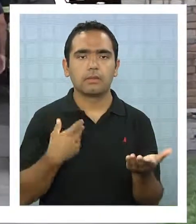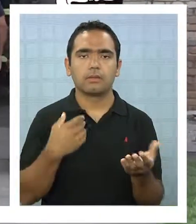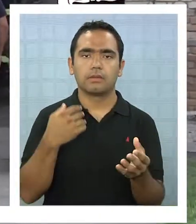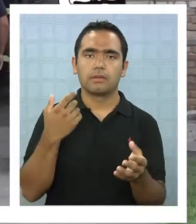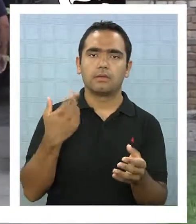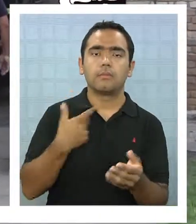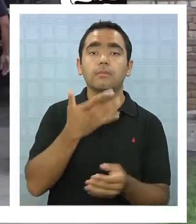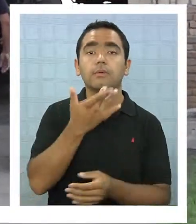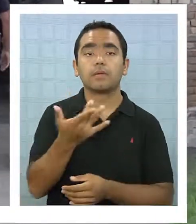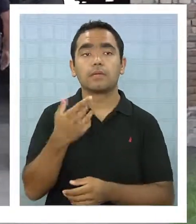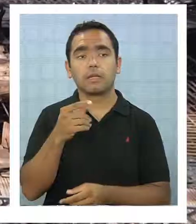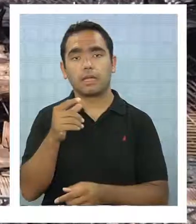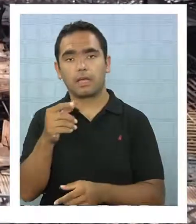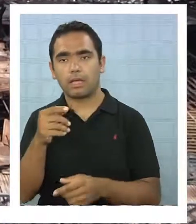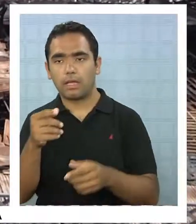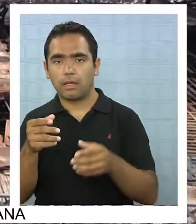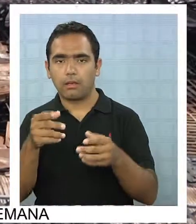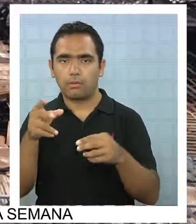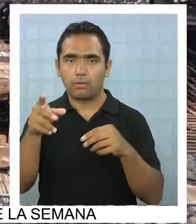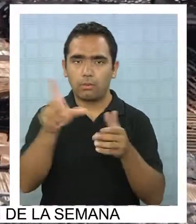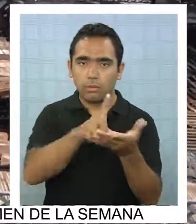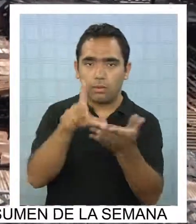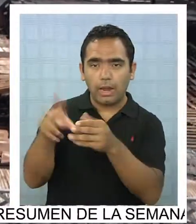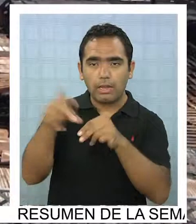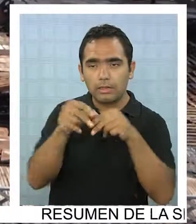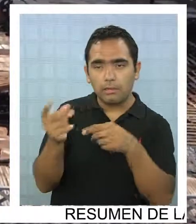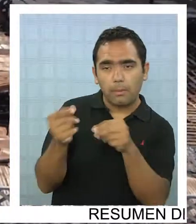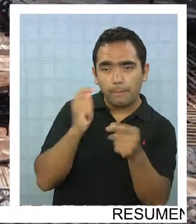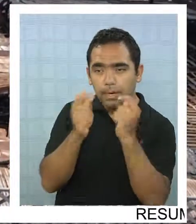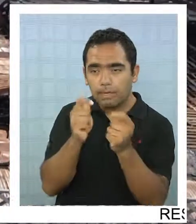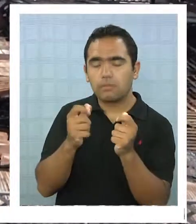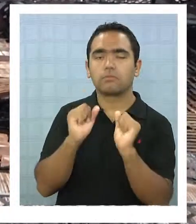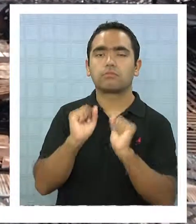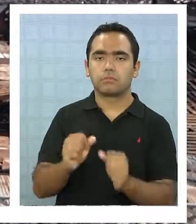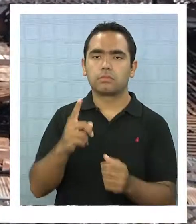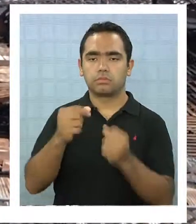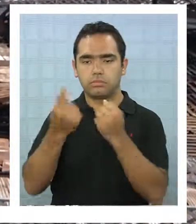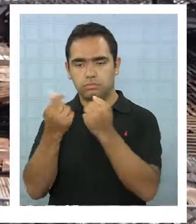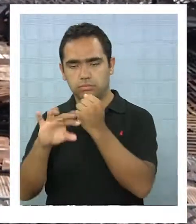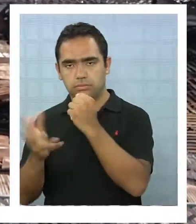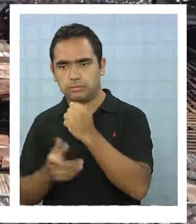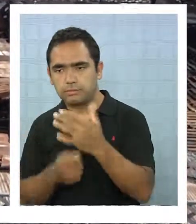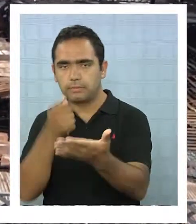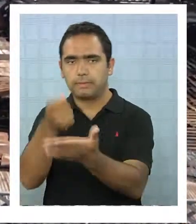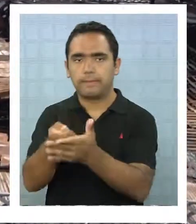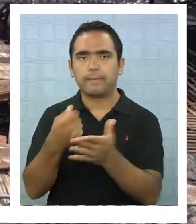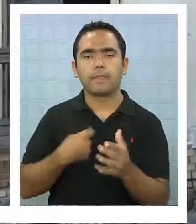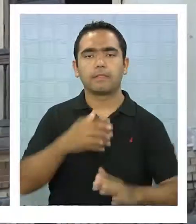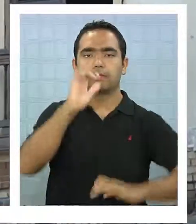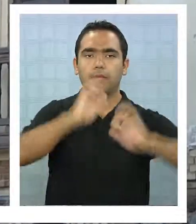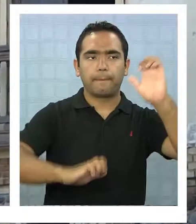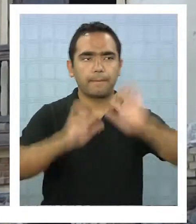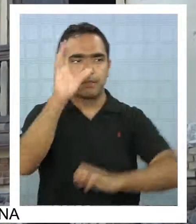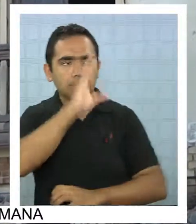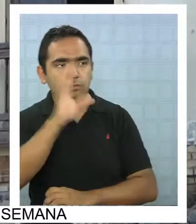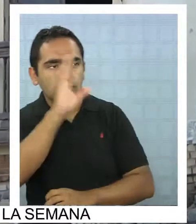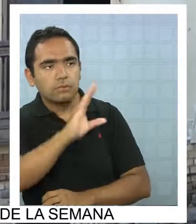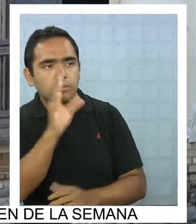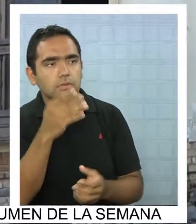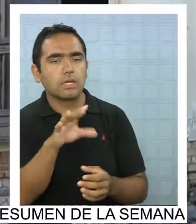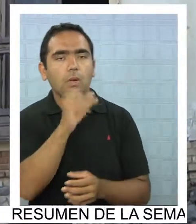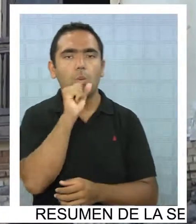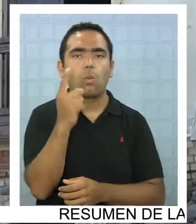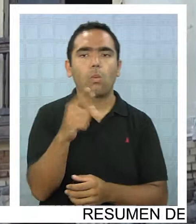en peligro por eso está abierta la licitación privada que busca a las empresas que realizarán el apuntalamiento de los